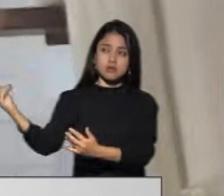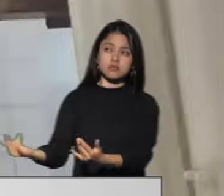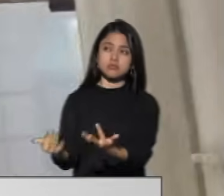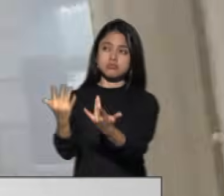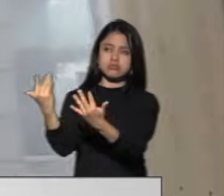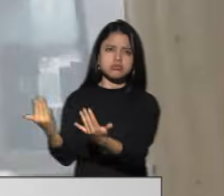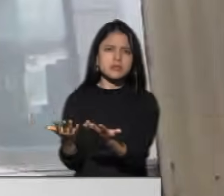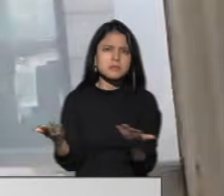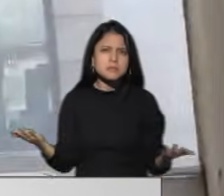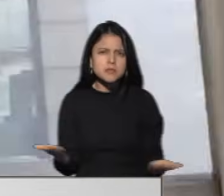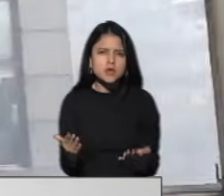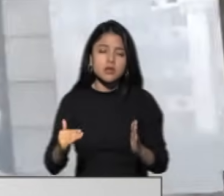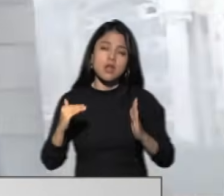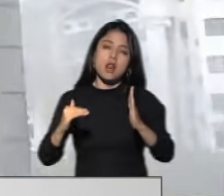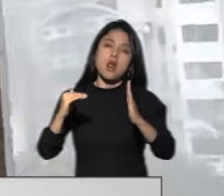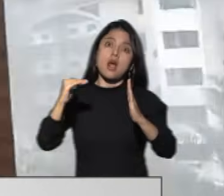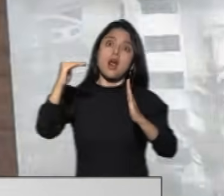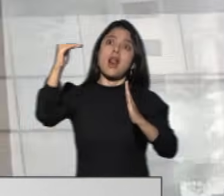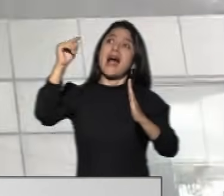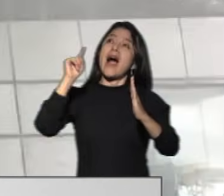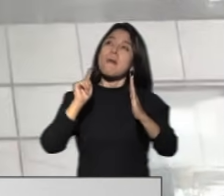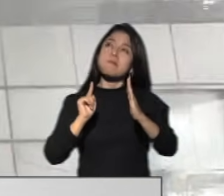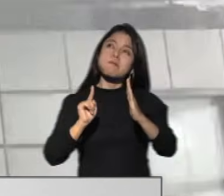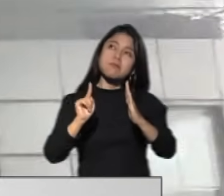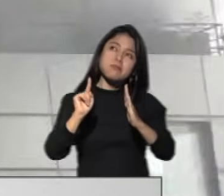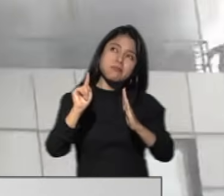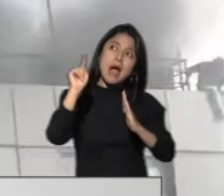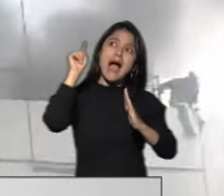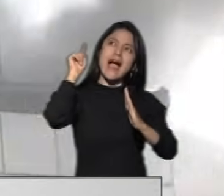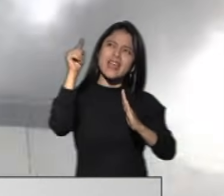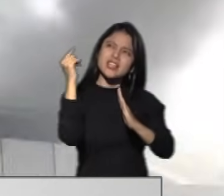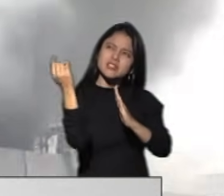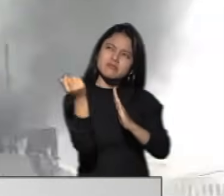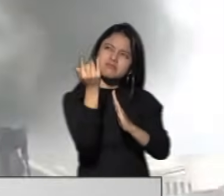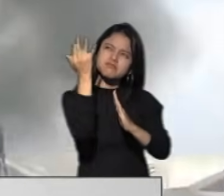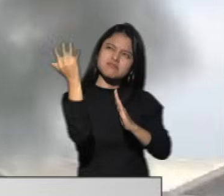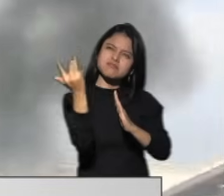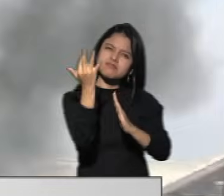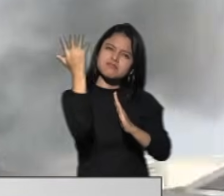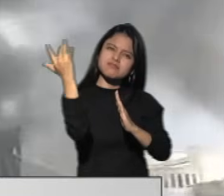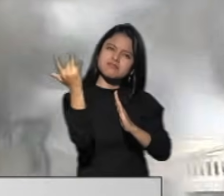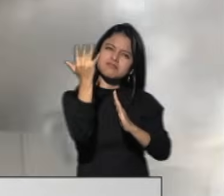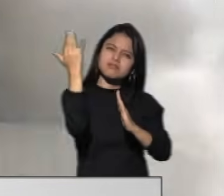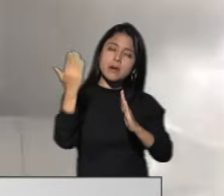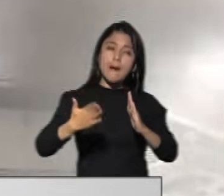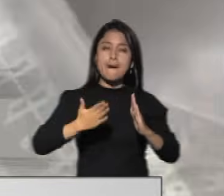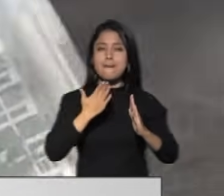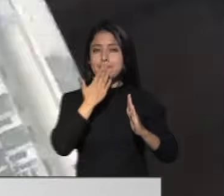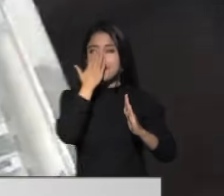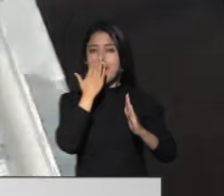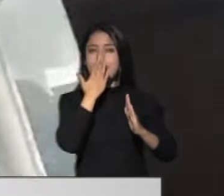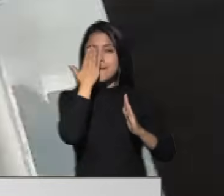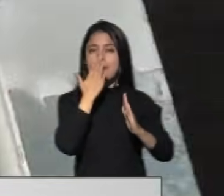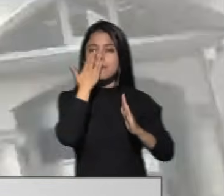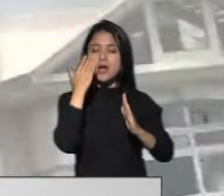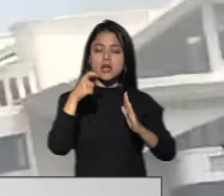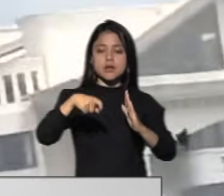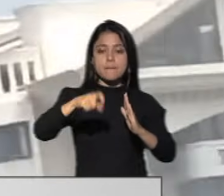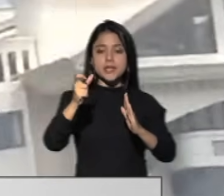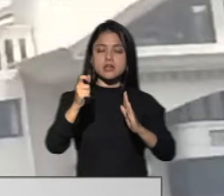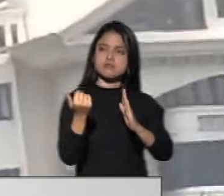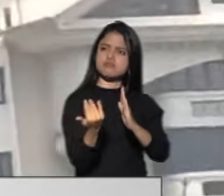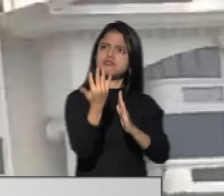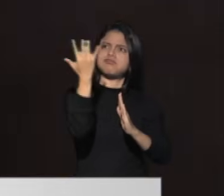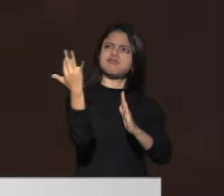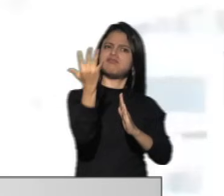piso de un edificio en medio del incendio debido a la detonación de cilindros de gas. Hasta el momento, las autoridades no